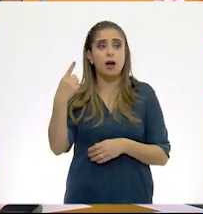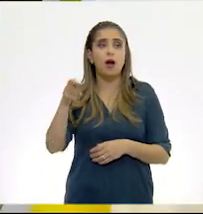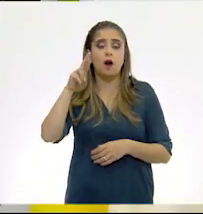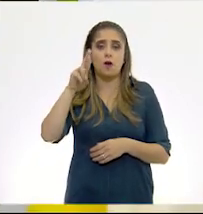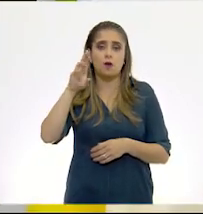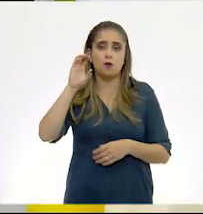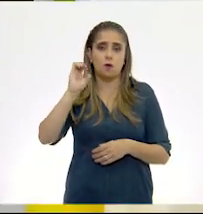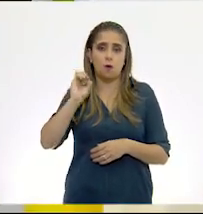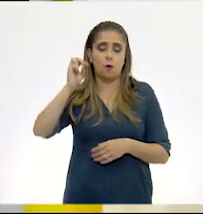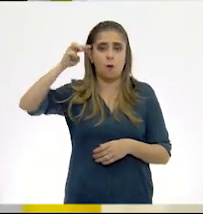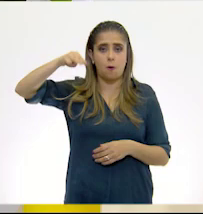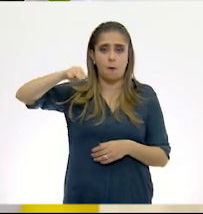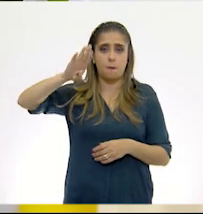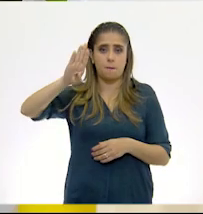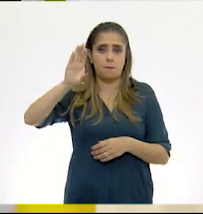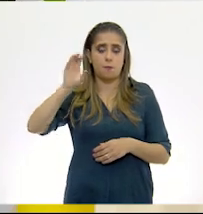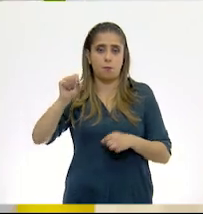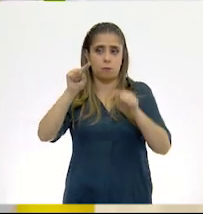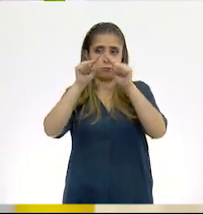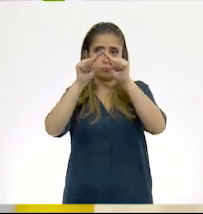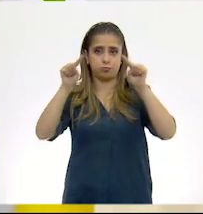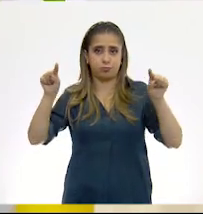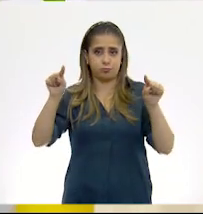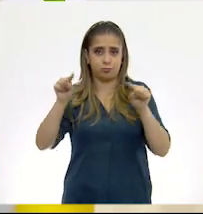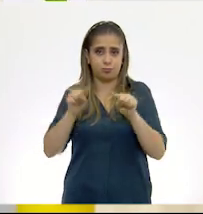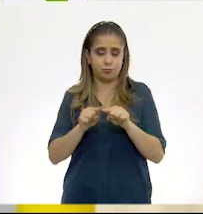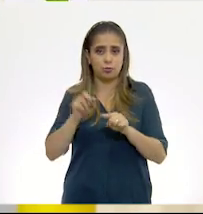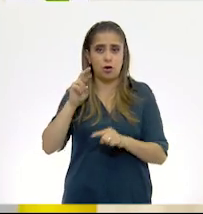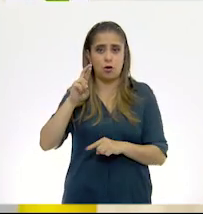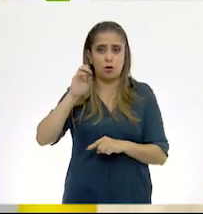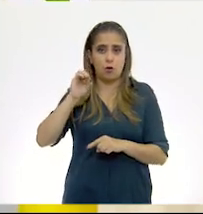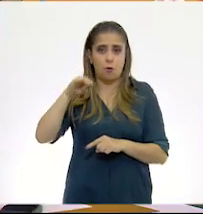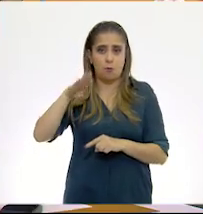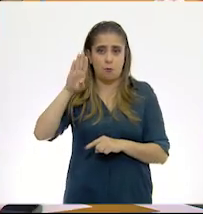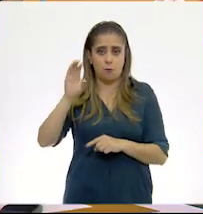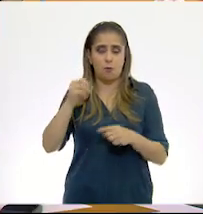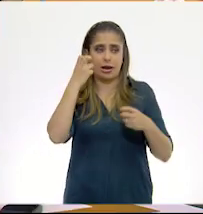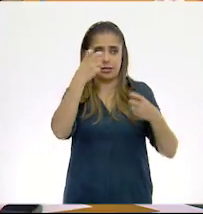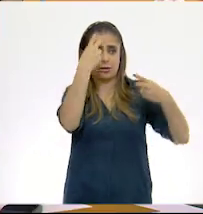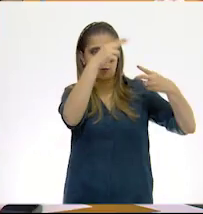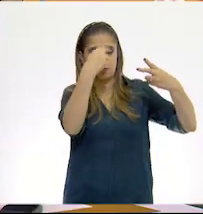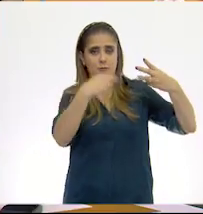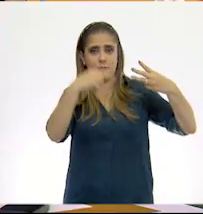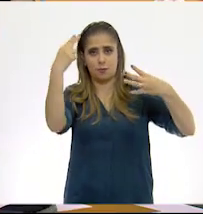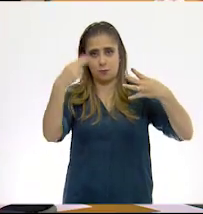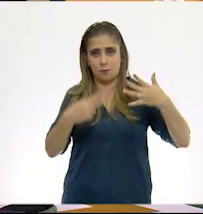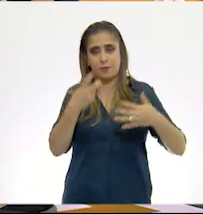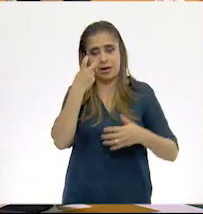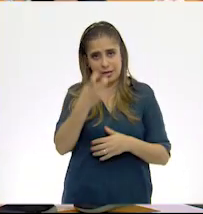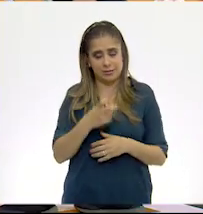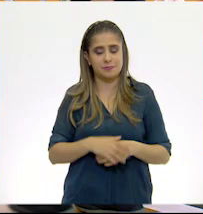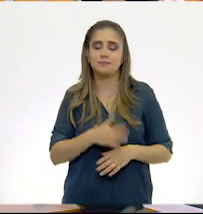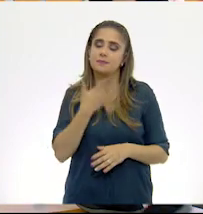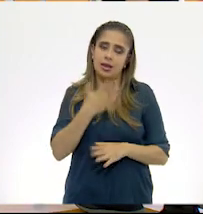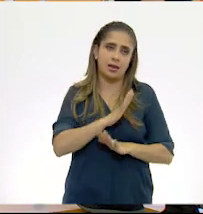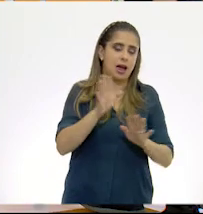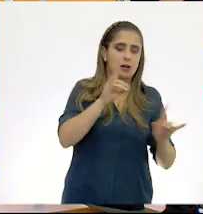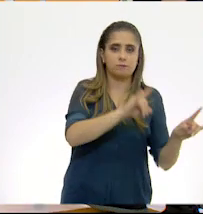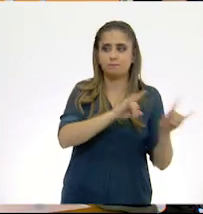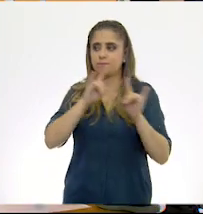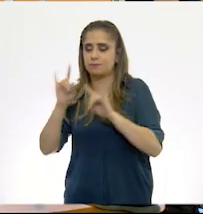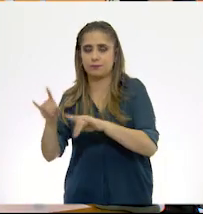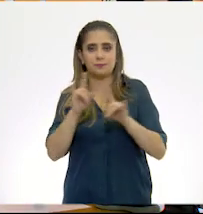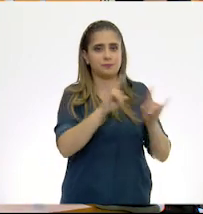rombo. Muy bien. ¿Sí? Bueno, ya. Ay, creo que ya vas bien. Vamos a buscar entonces, a quitar esto. Y me vas